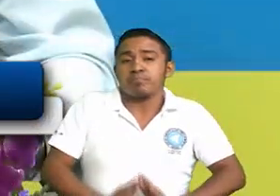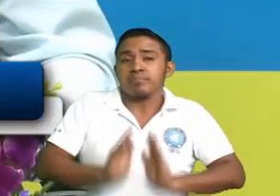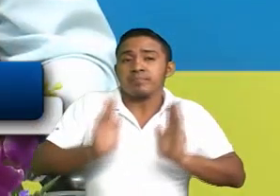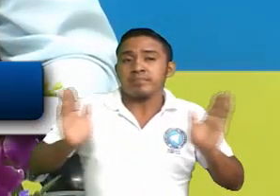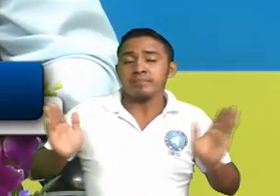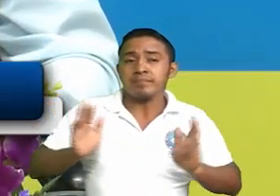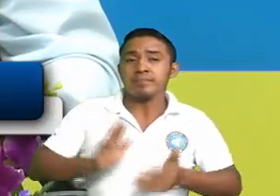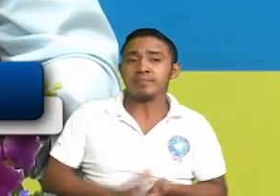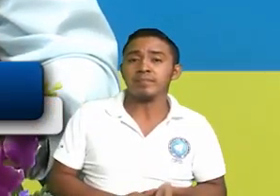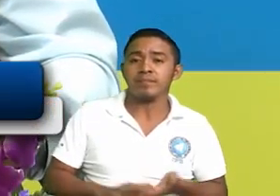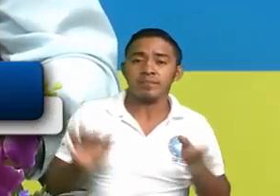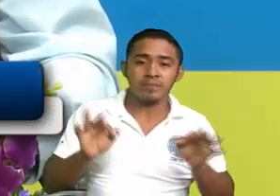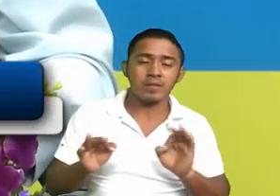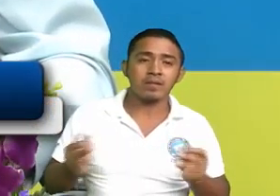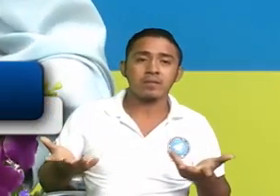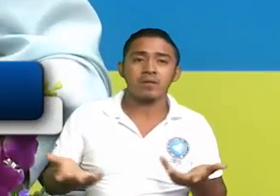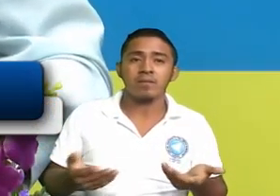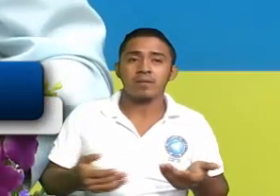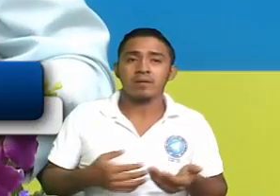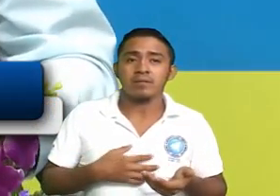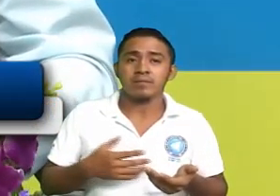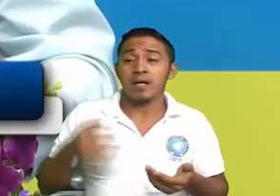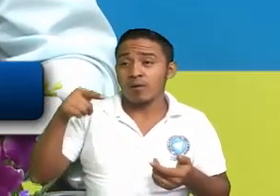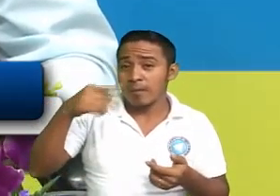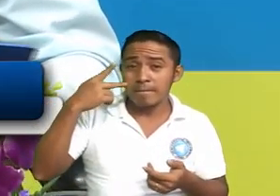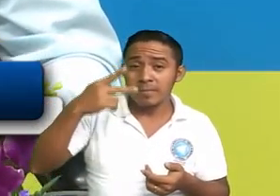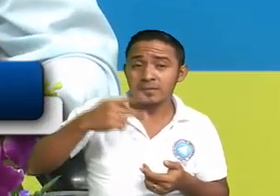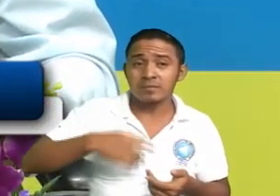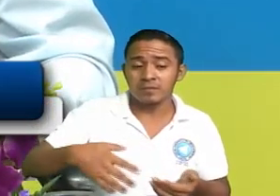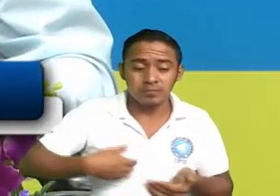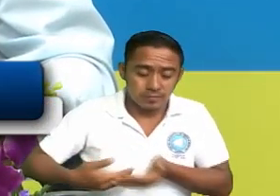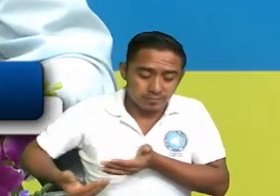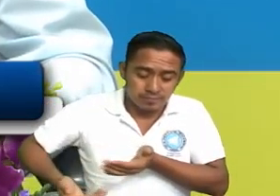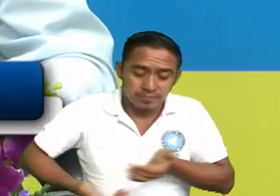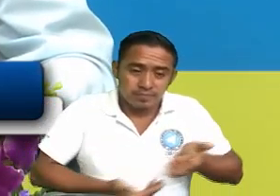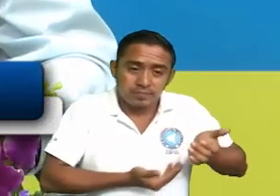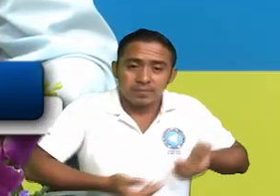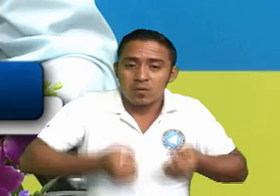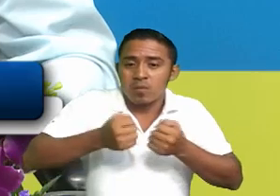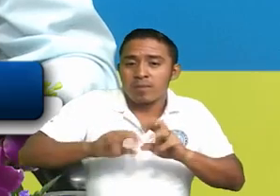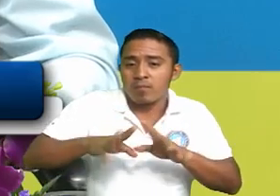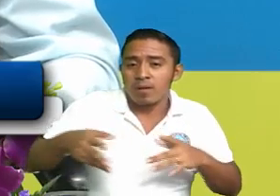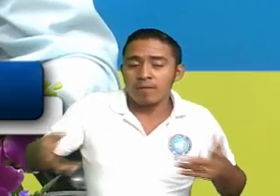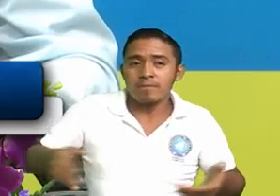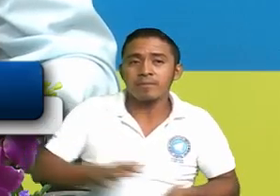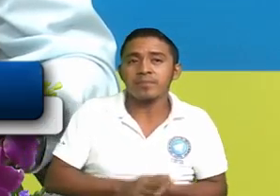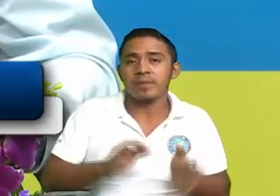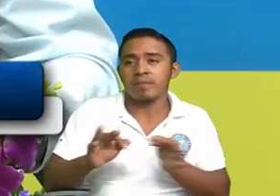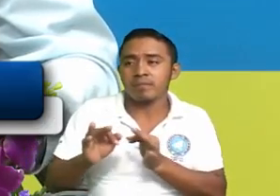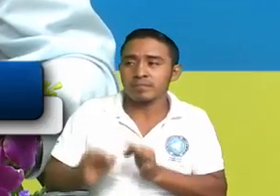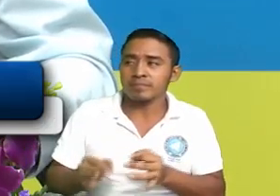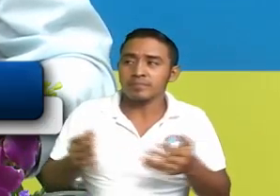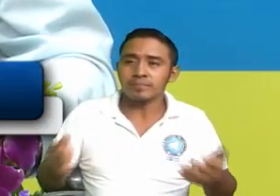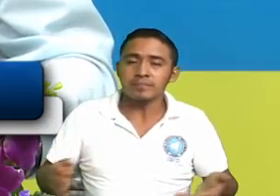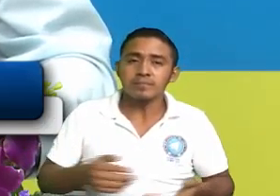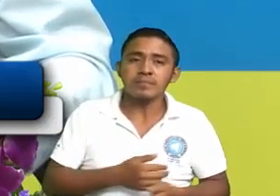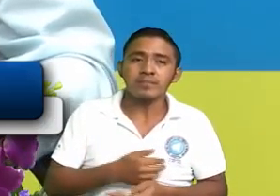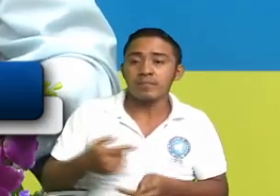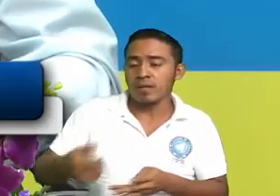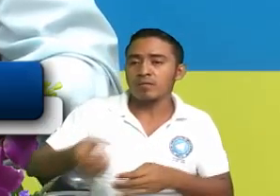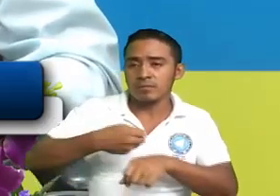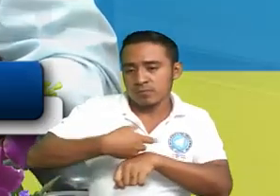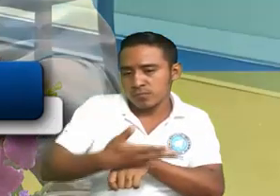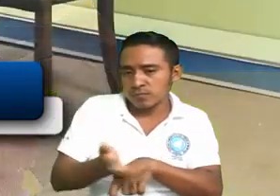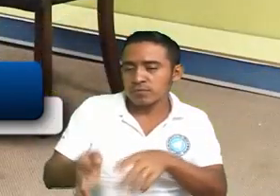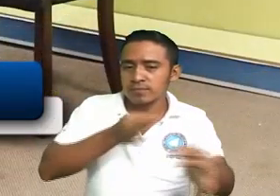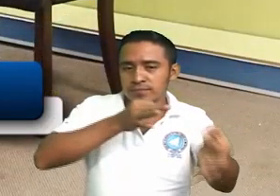graves. Ok, doctora, le agradecemos claro por su tiempo. Claro que sí, para servirle. Y por habernos dado algunas recomendaciones